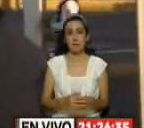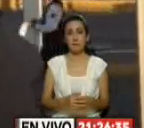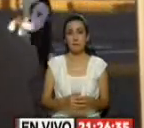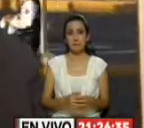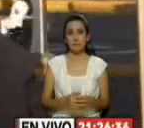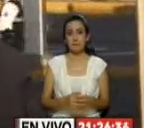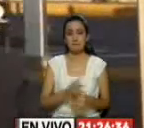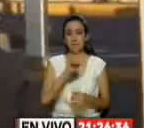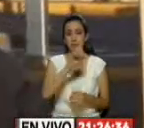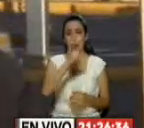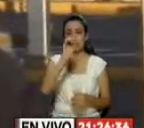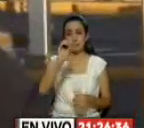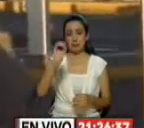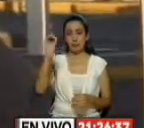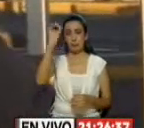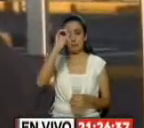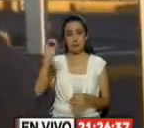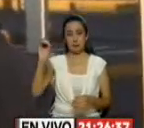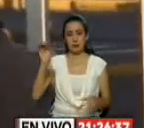el 100%